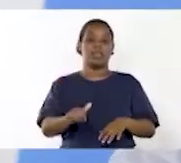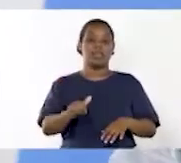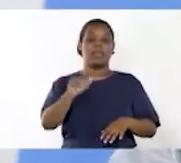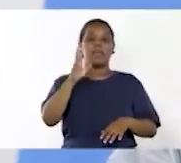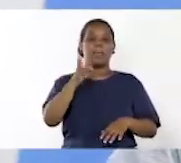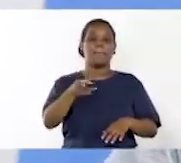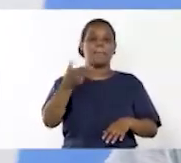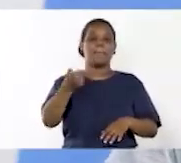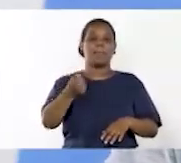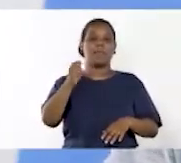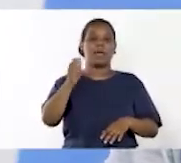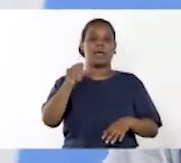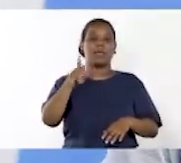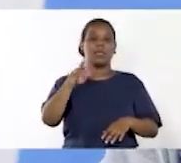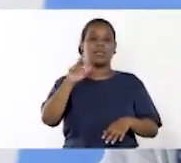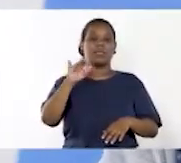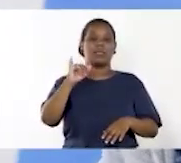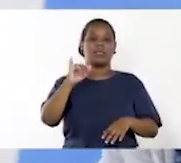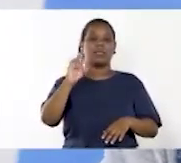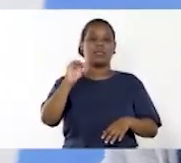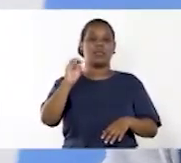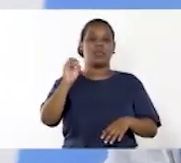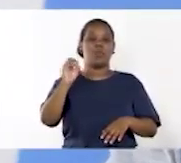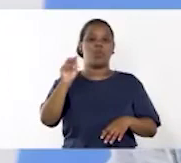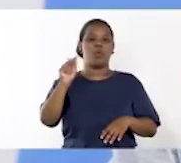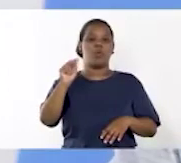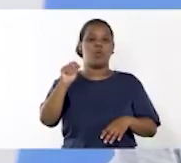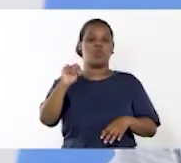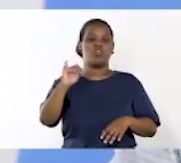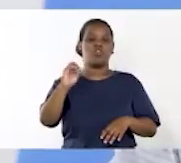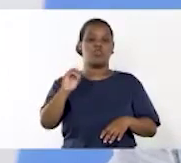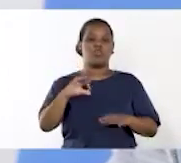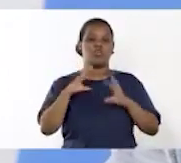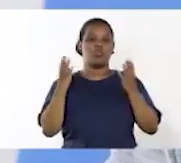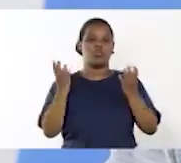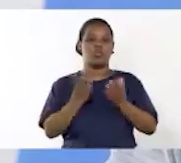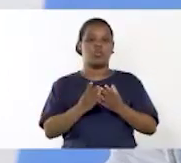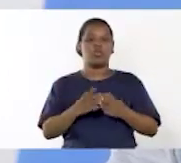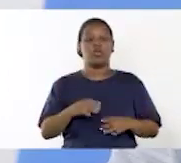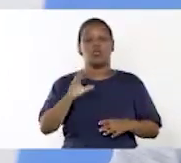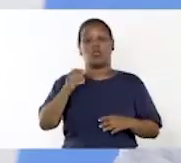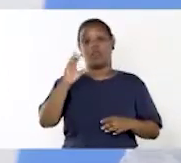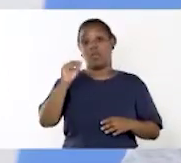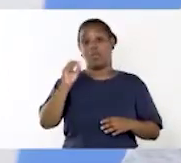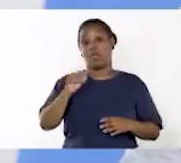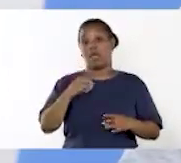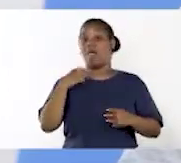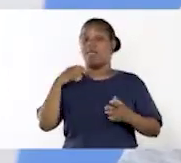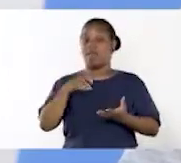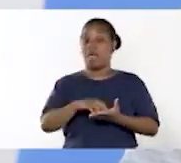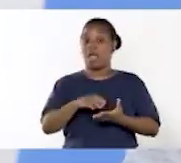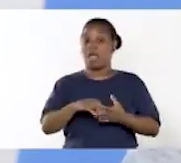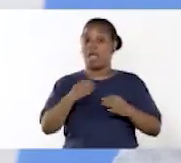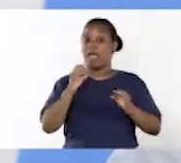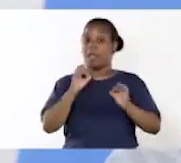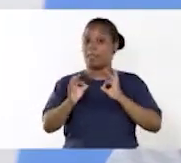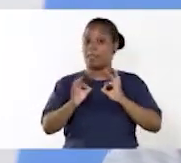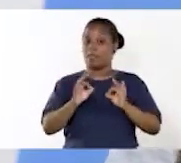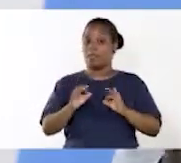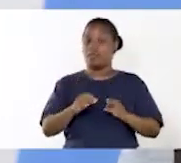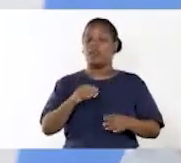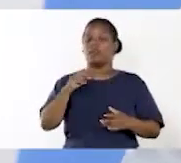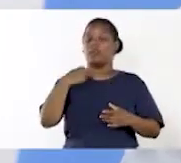Esas son las áreas que cuando vayan a hablar de áreas protegidas deben plantear, no deben despreocuparse de